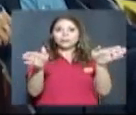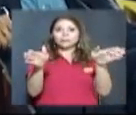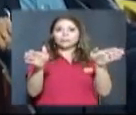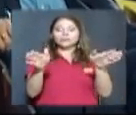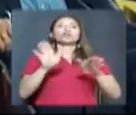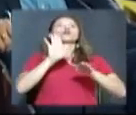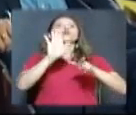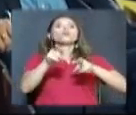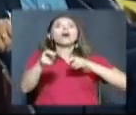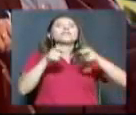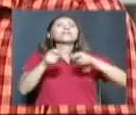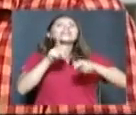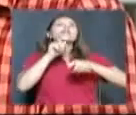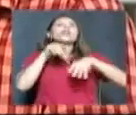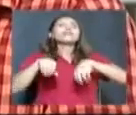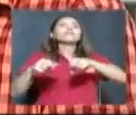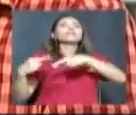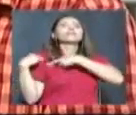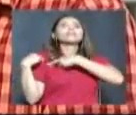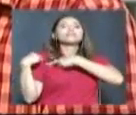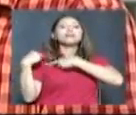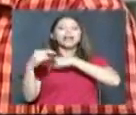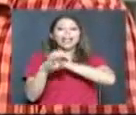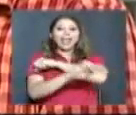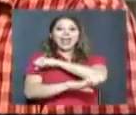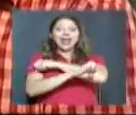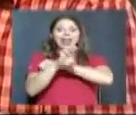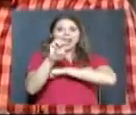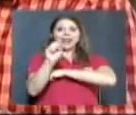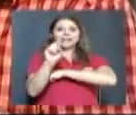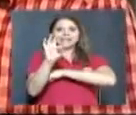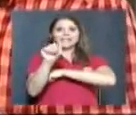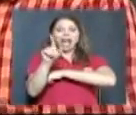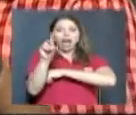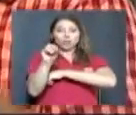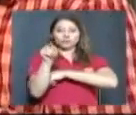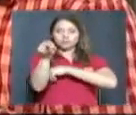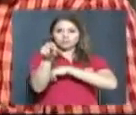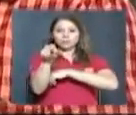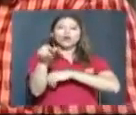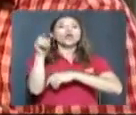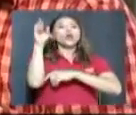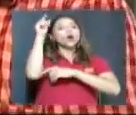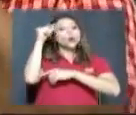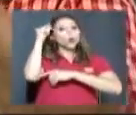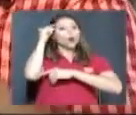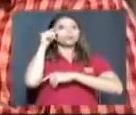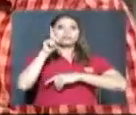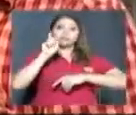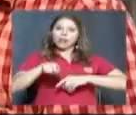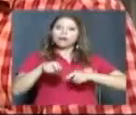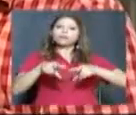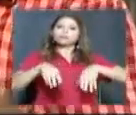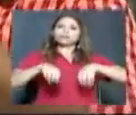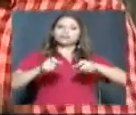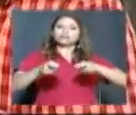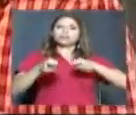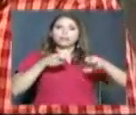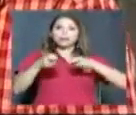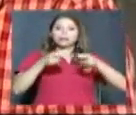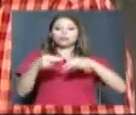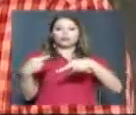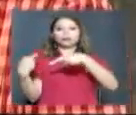al Estado. Y el Estado, como ente encargado de asegurar la debida administración, la administración responsable de